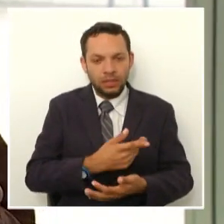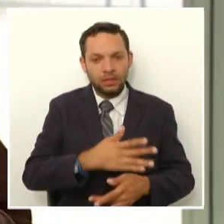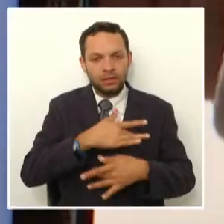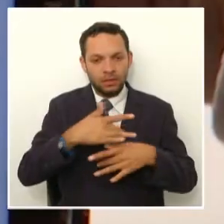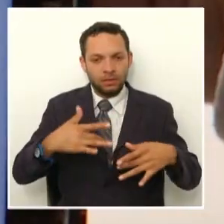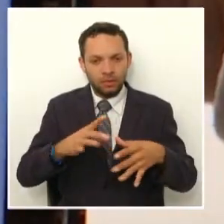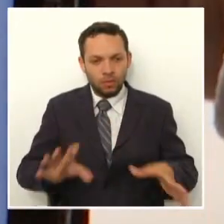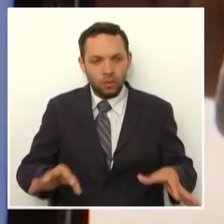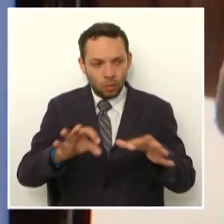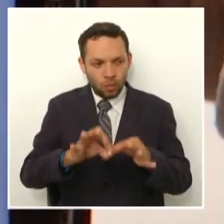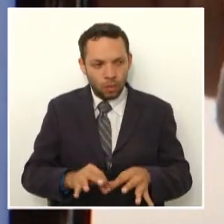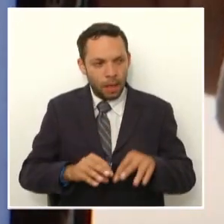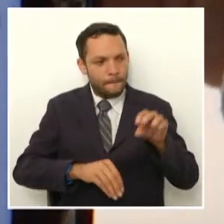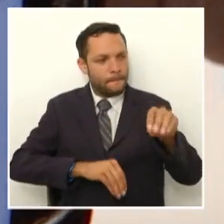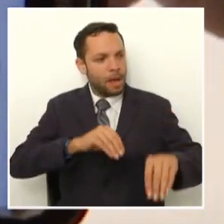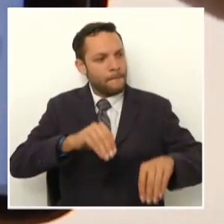Salud.